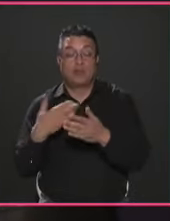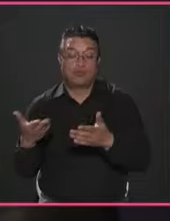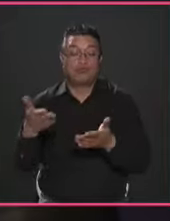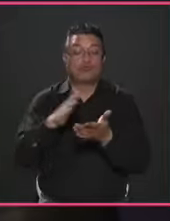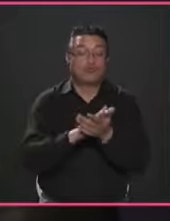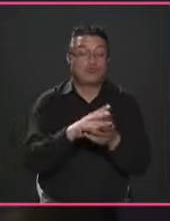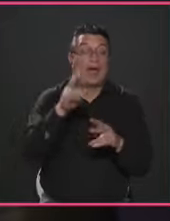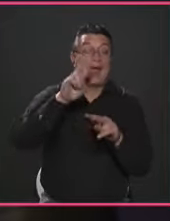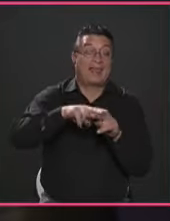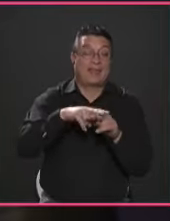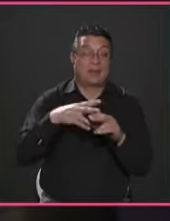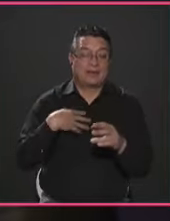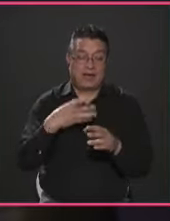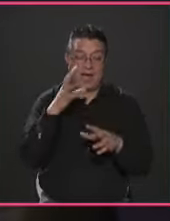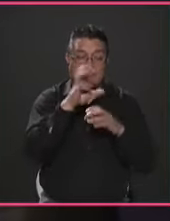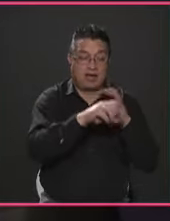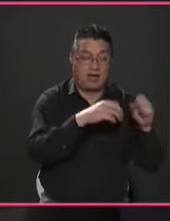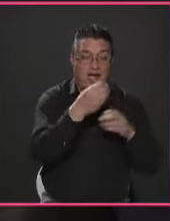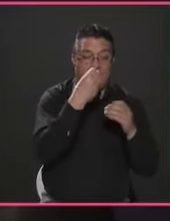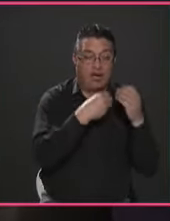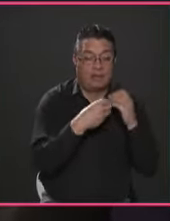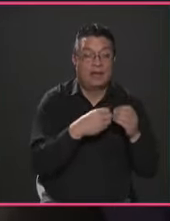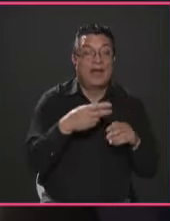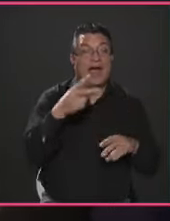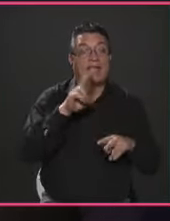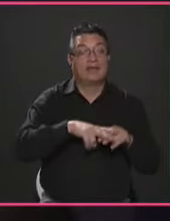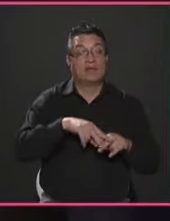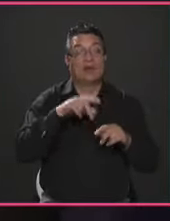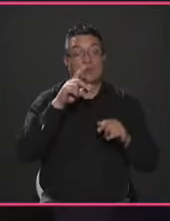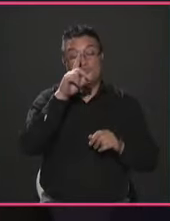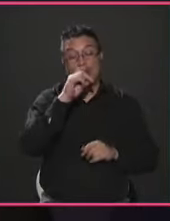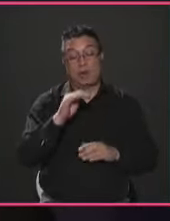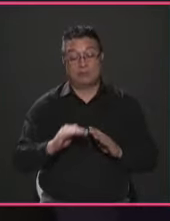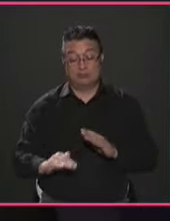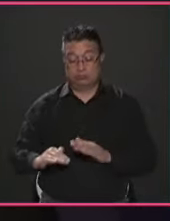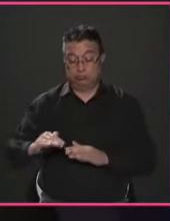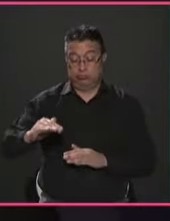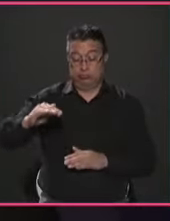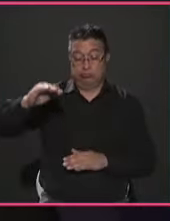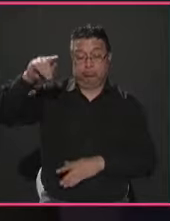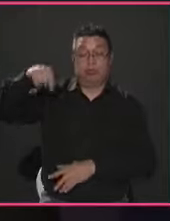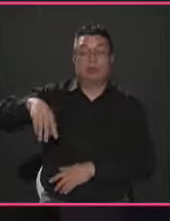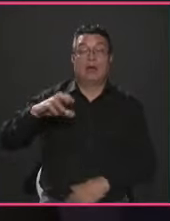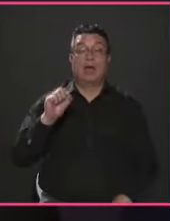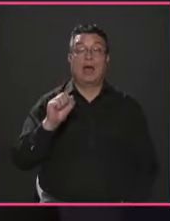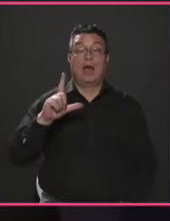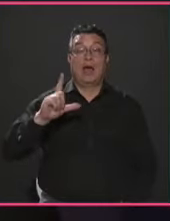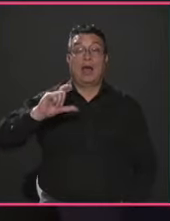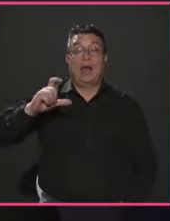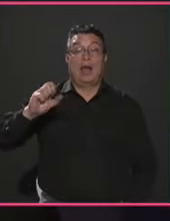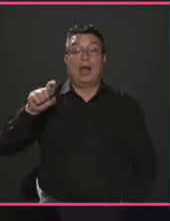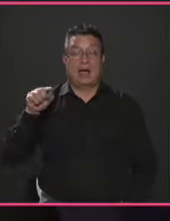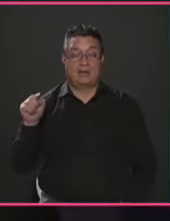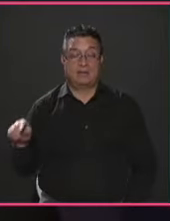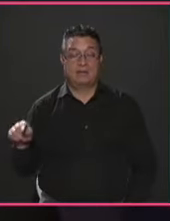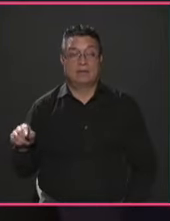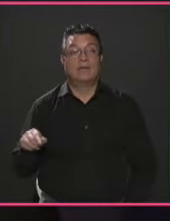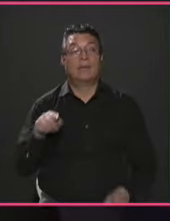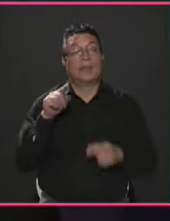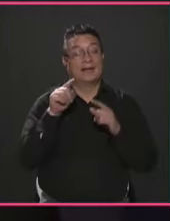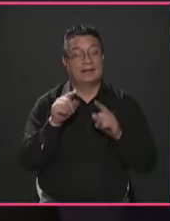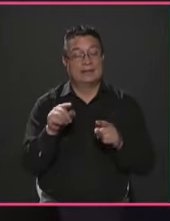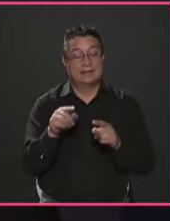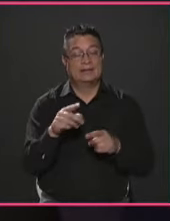antiguas y poder eh crecer como alga es el microbioma que y lo que